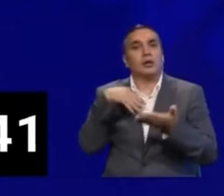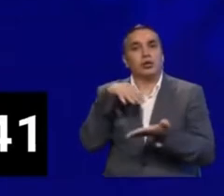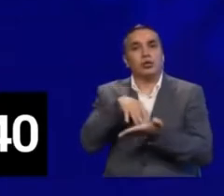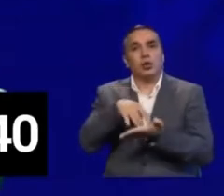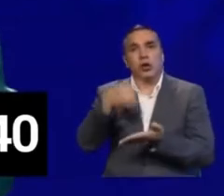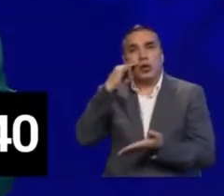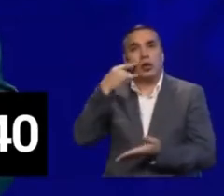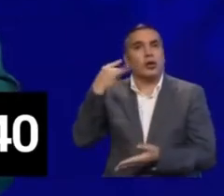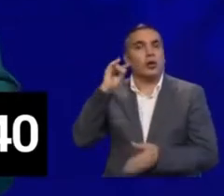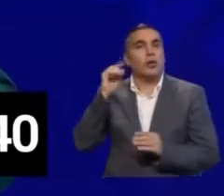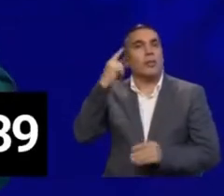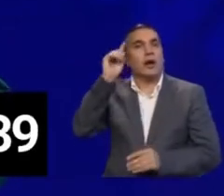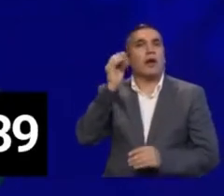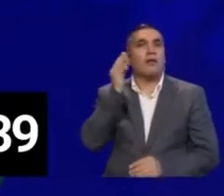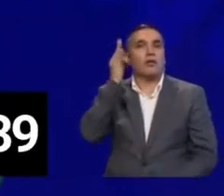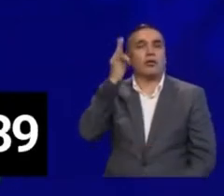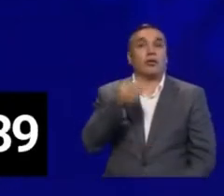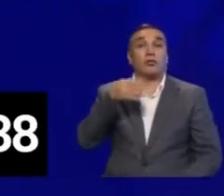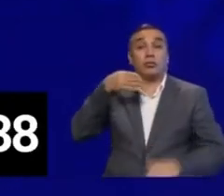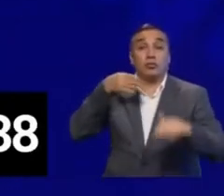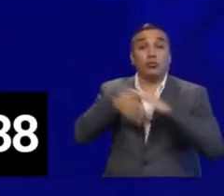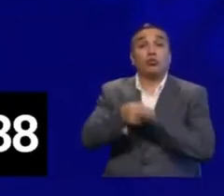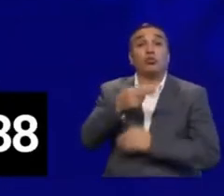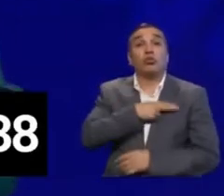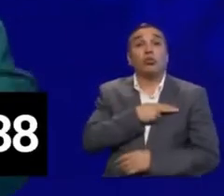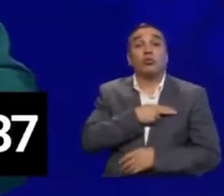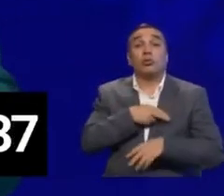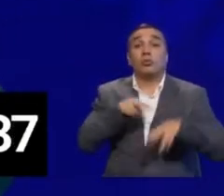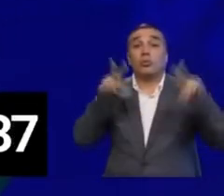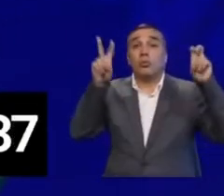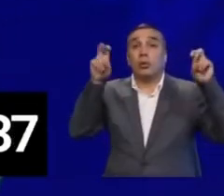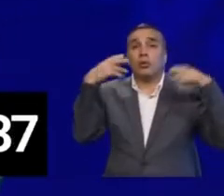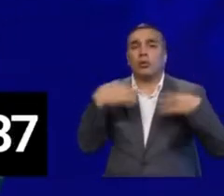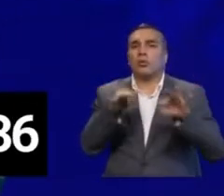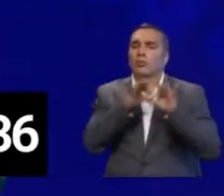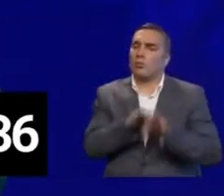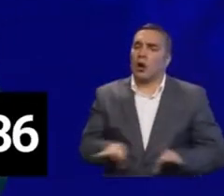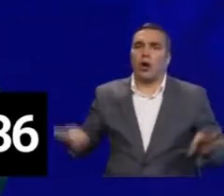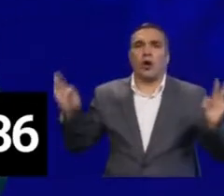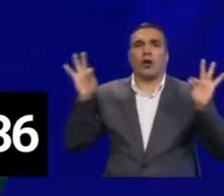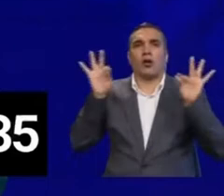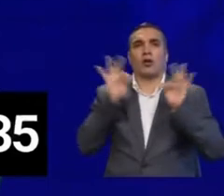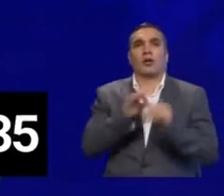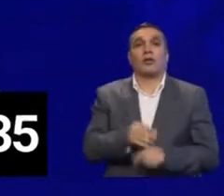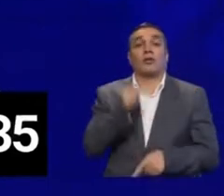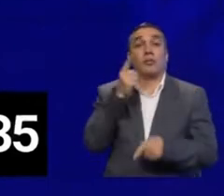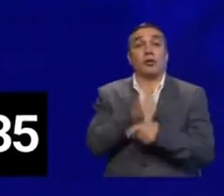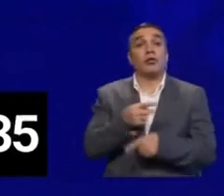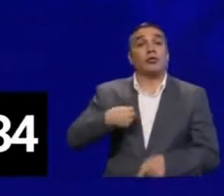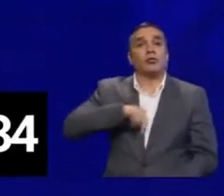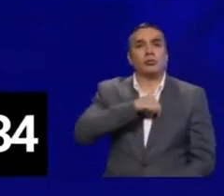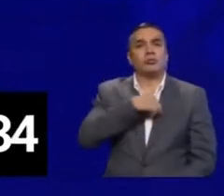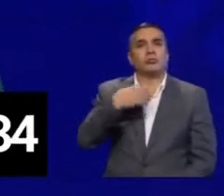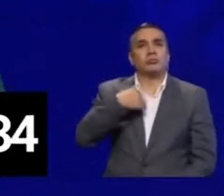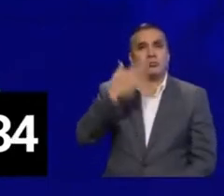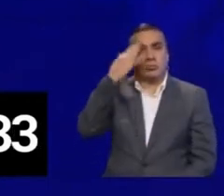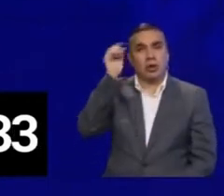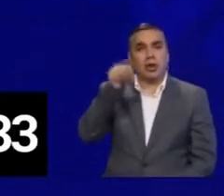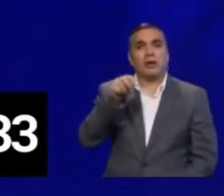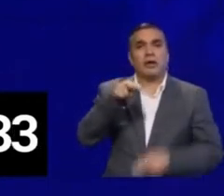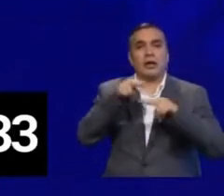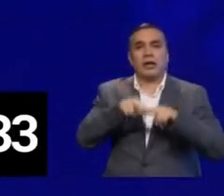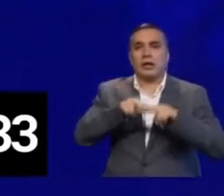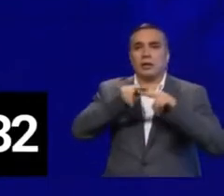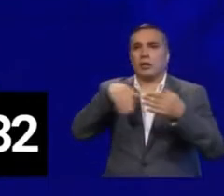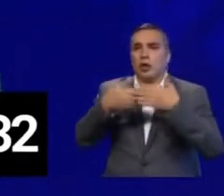para el futuro. El ingreso a la universidad también es un tema de vital importancia. Por eso estamos convencidos que debe revisarse